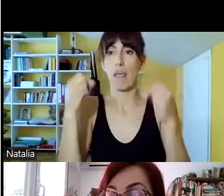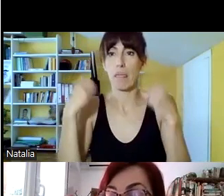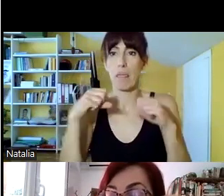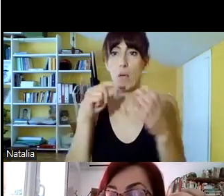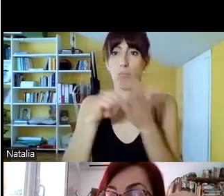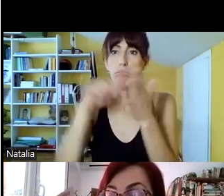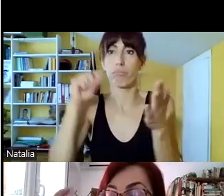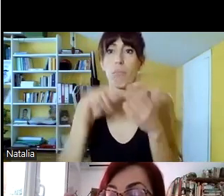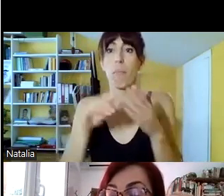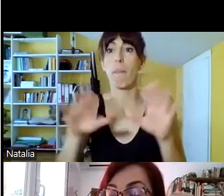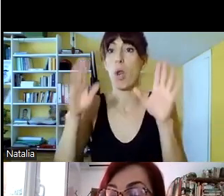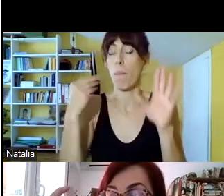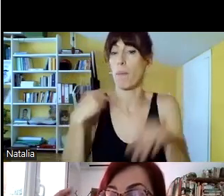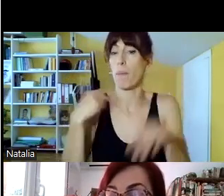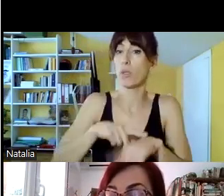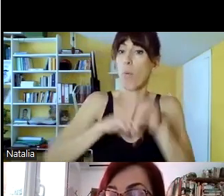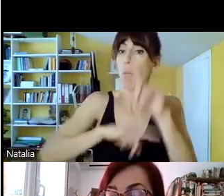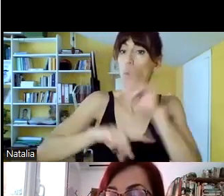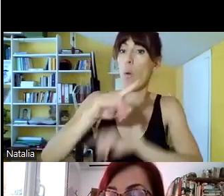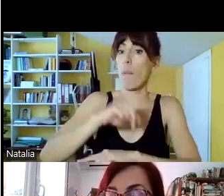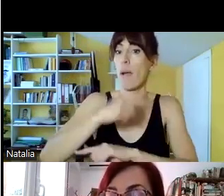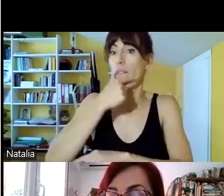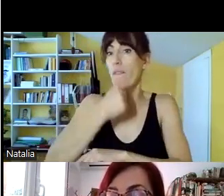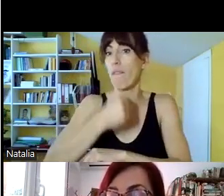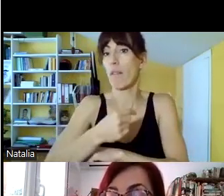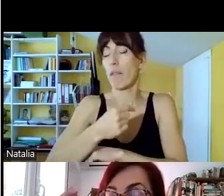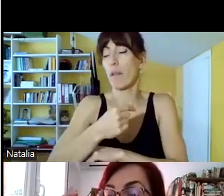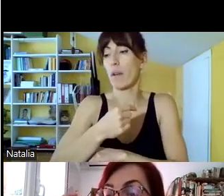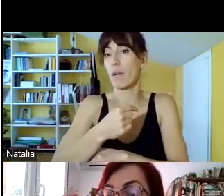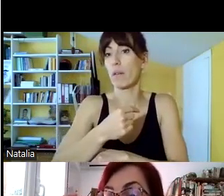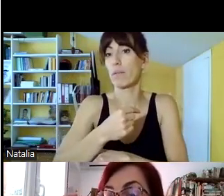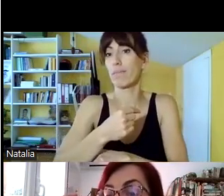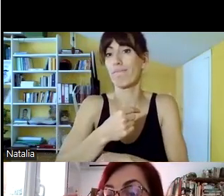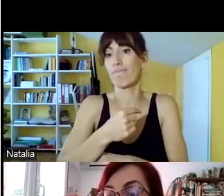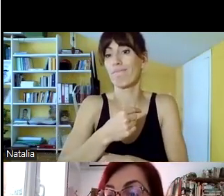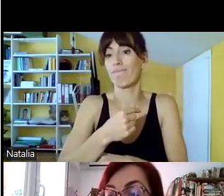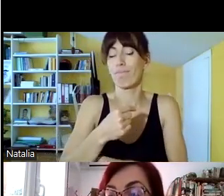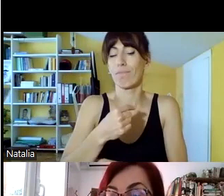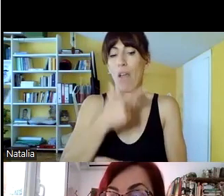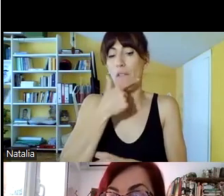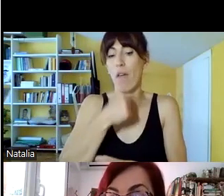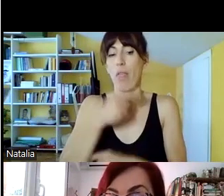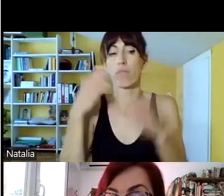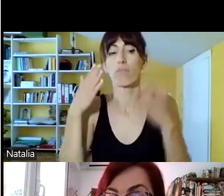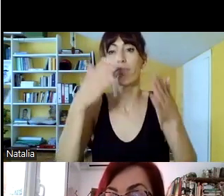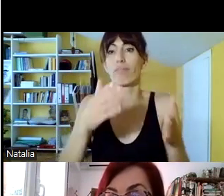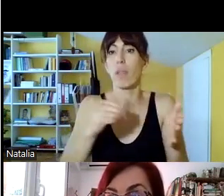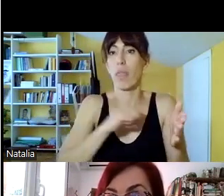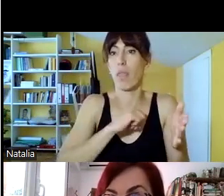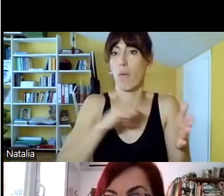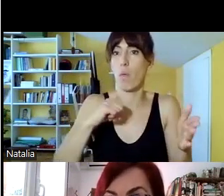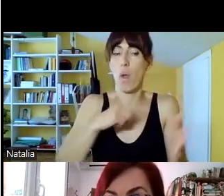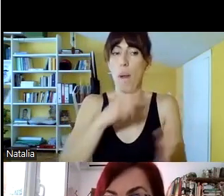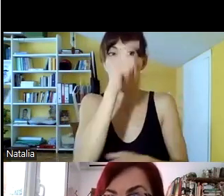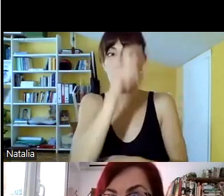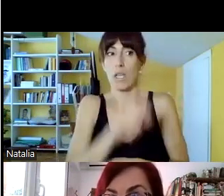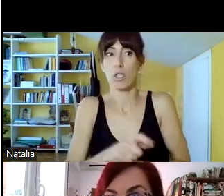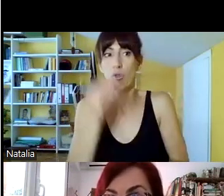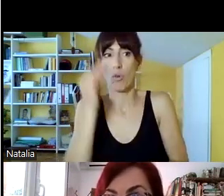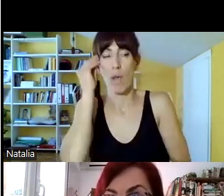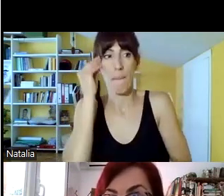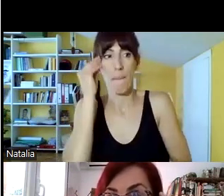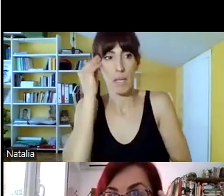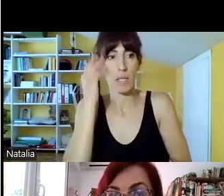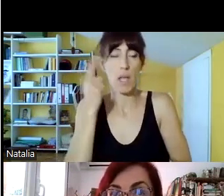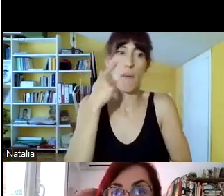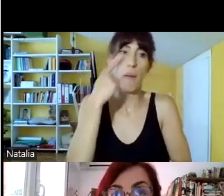la vez tiene el problema de que es fácil centrarse en lo individual, ¿no? En lo que la persona piensa, en cómo la persona reacciona y